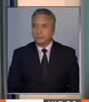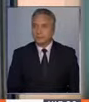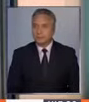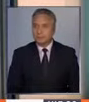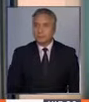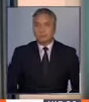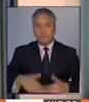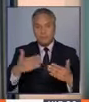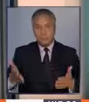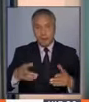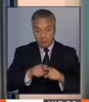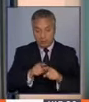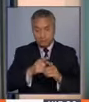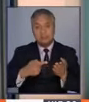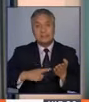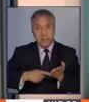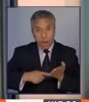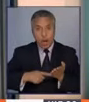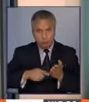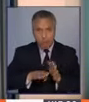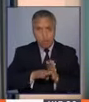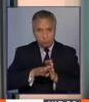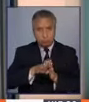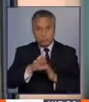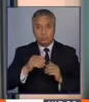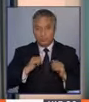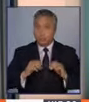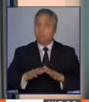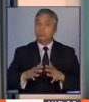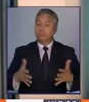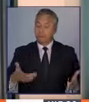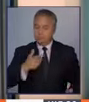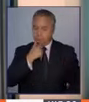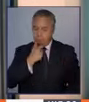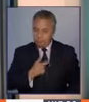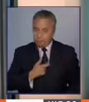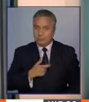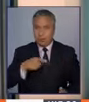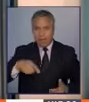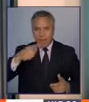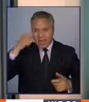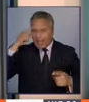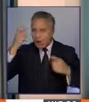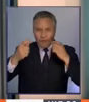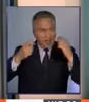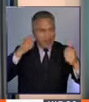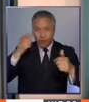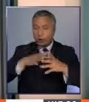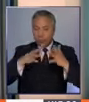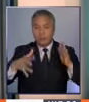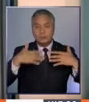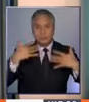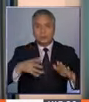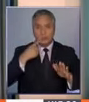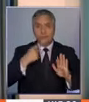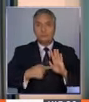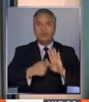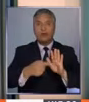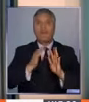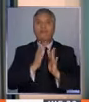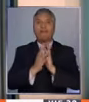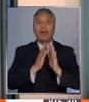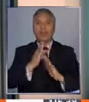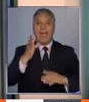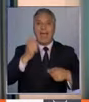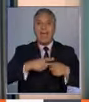Los avances de la tecnología nos siguen sorprendiendo y esta vez cientos de innovadores productos fueron exhibidos en la Feria Expo